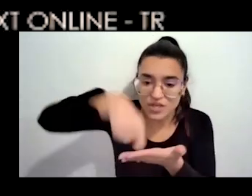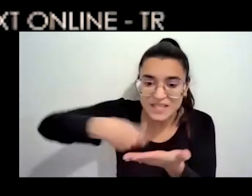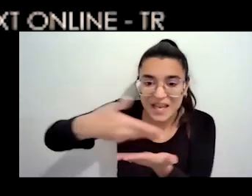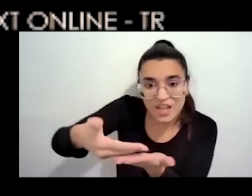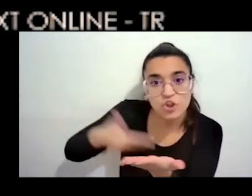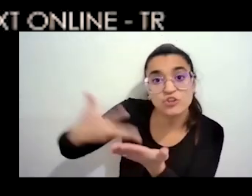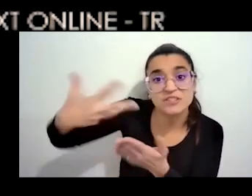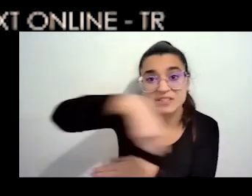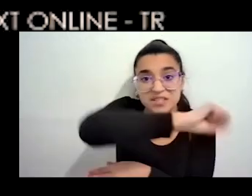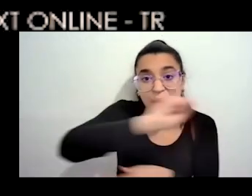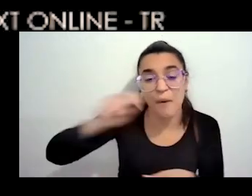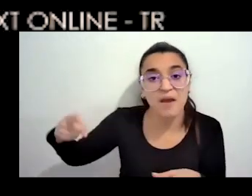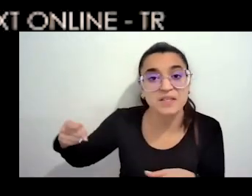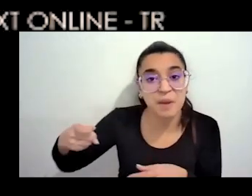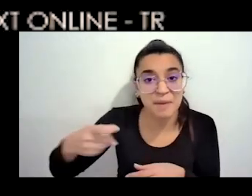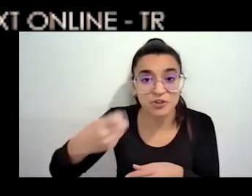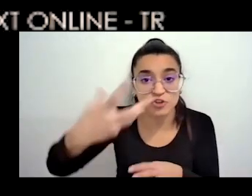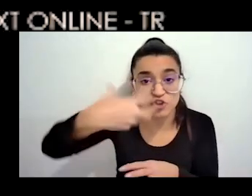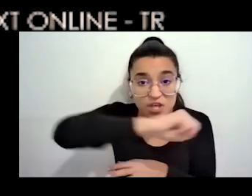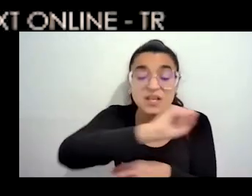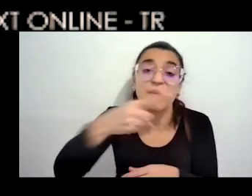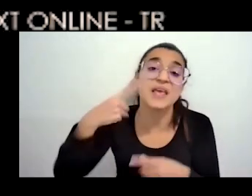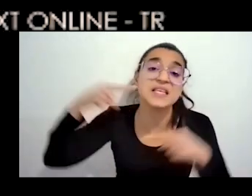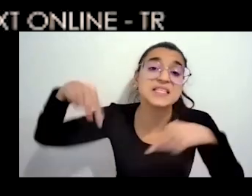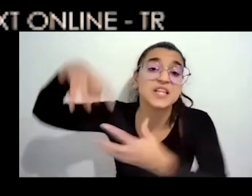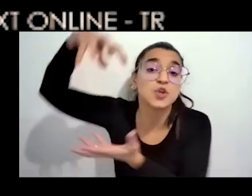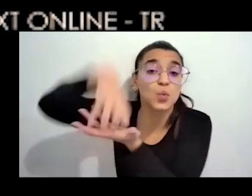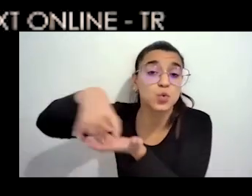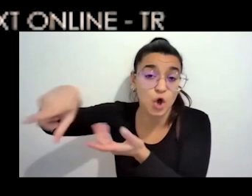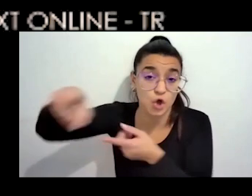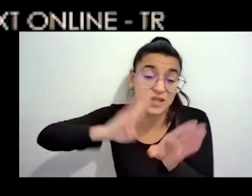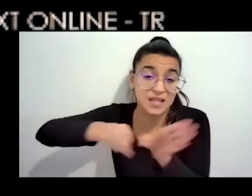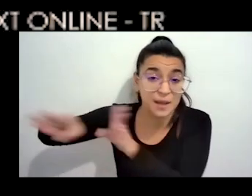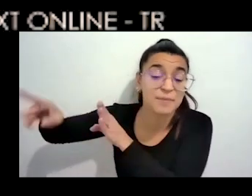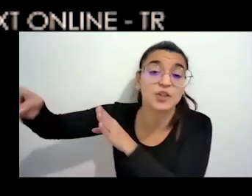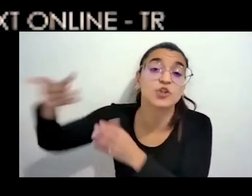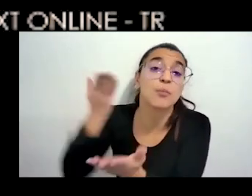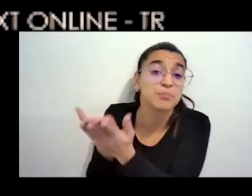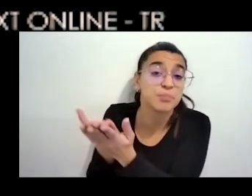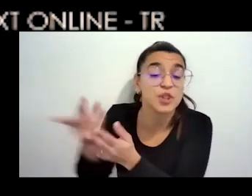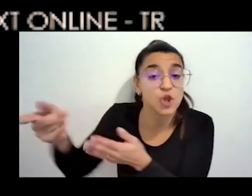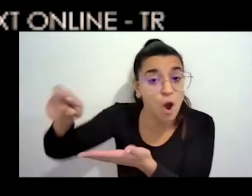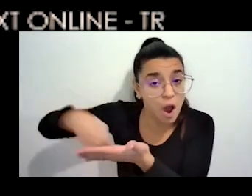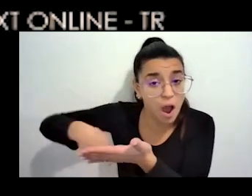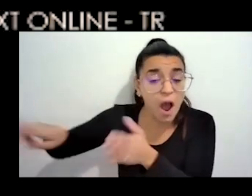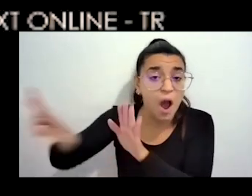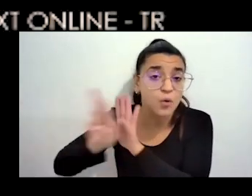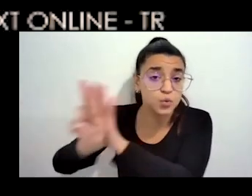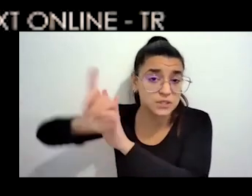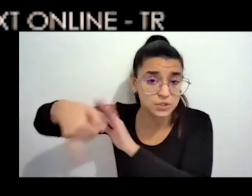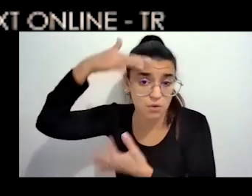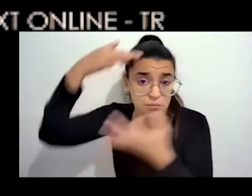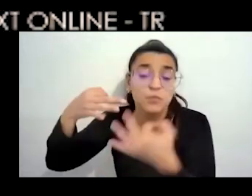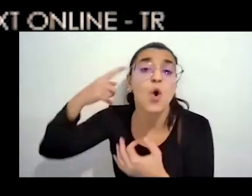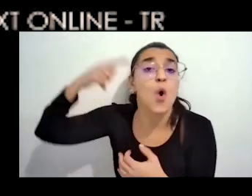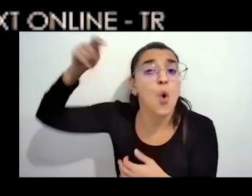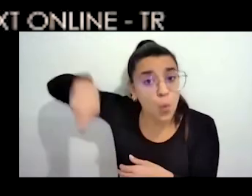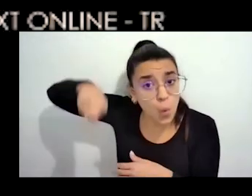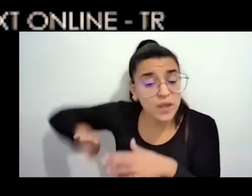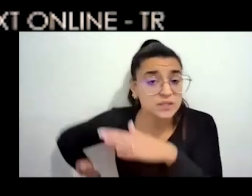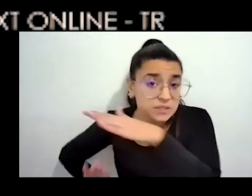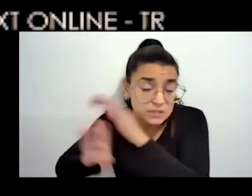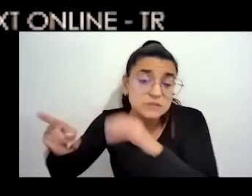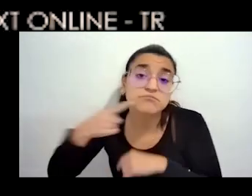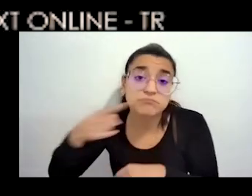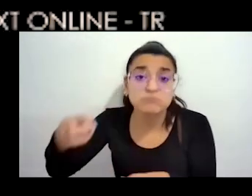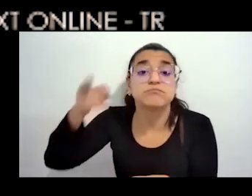muestras y que el instituto que realizara la práctica le requirió la debida autorización judicial. El juez de primera instancia admitió